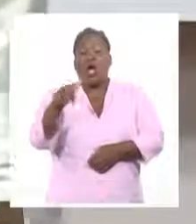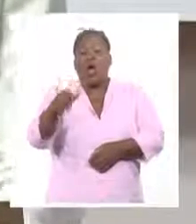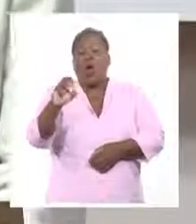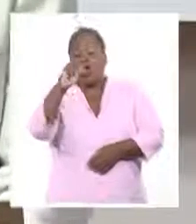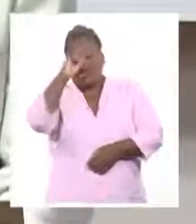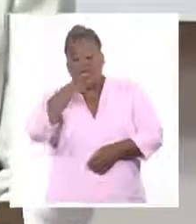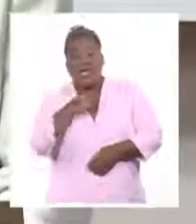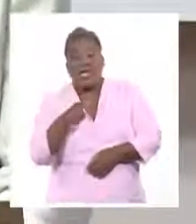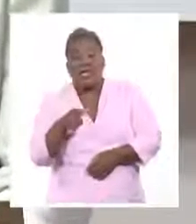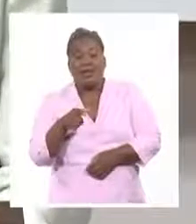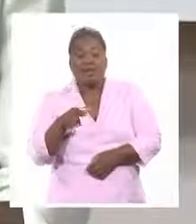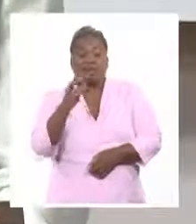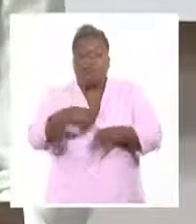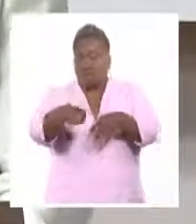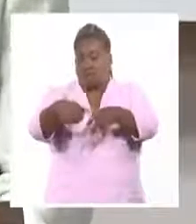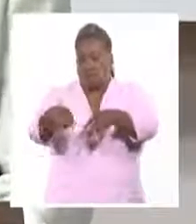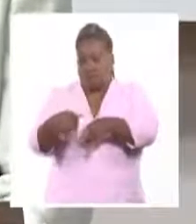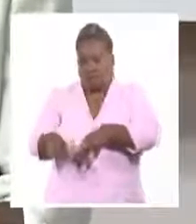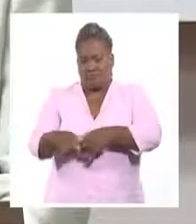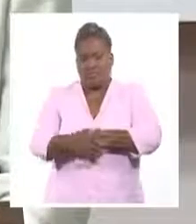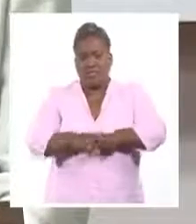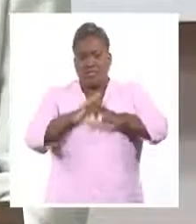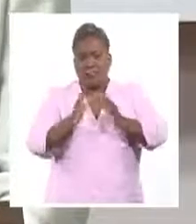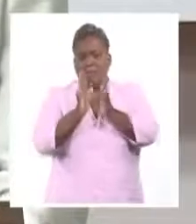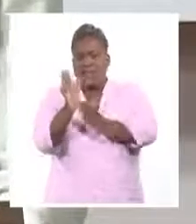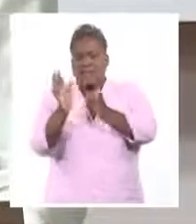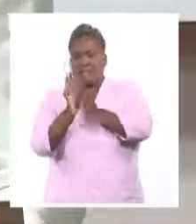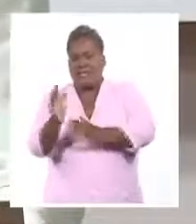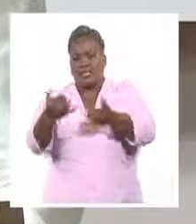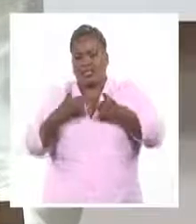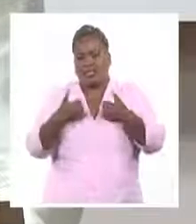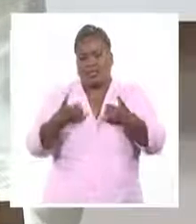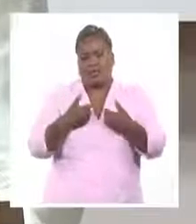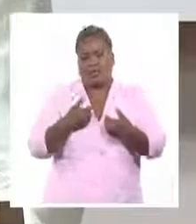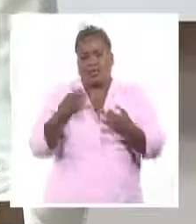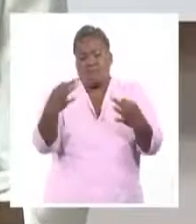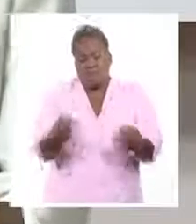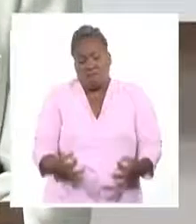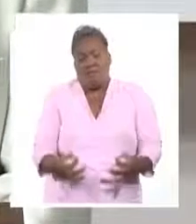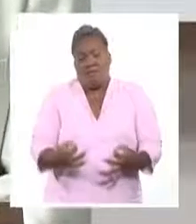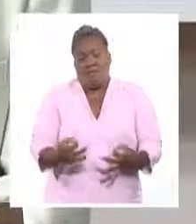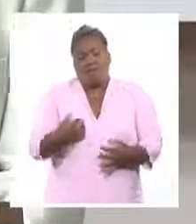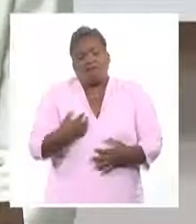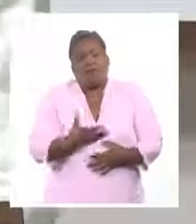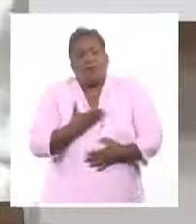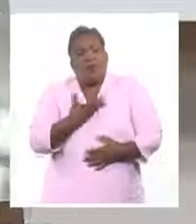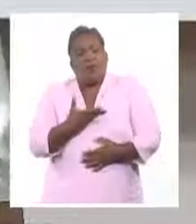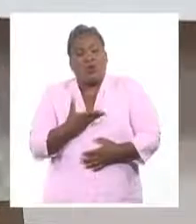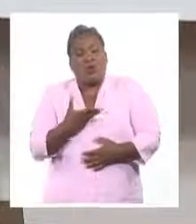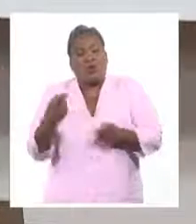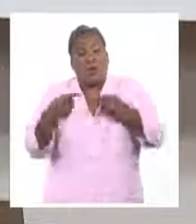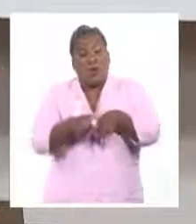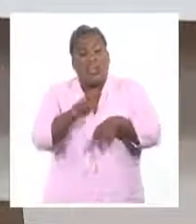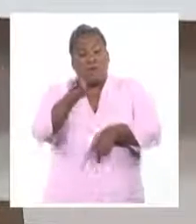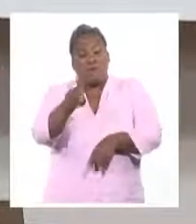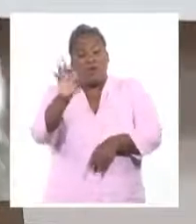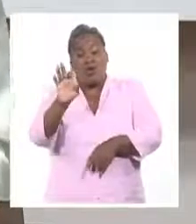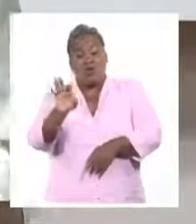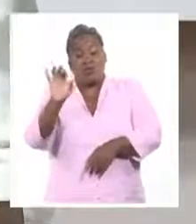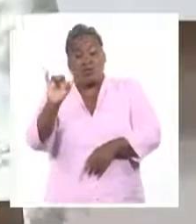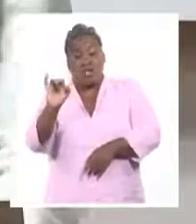Elier, Javier y Abel, entre otros, todos los meses. Una verdad que enorgullece nos acompaña de 1868.